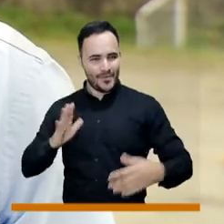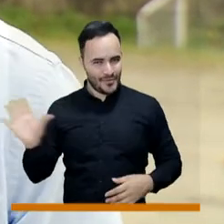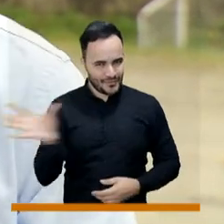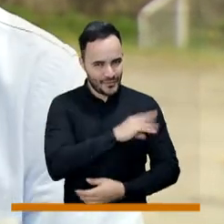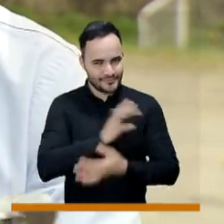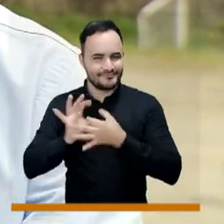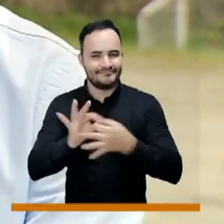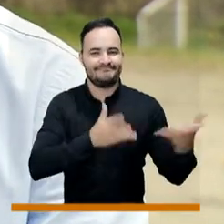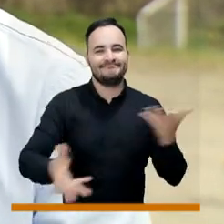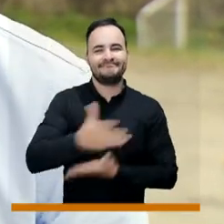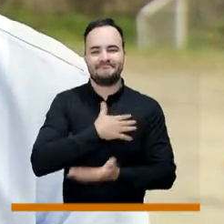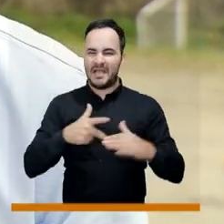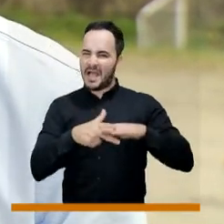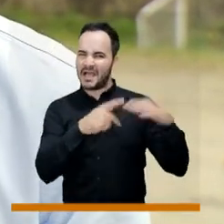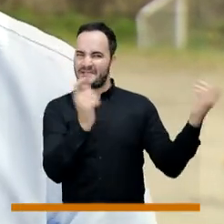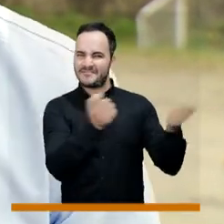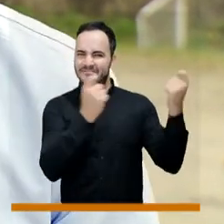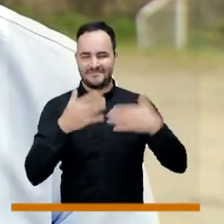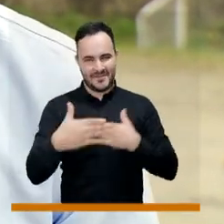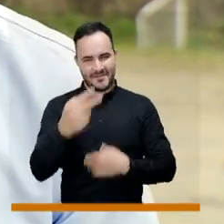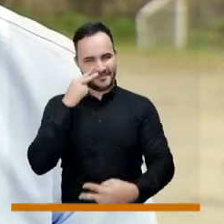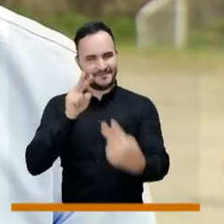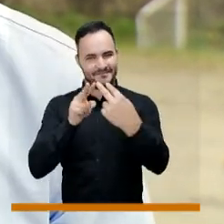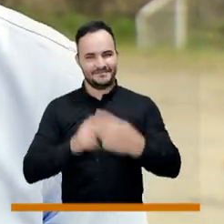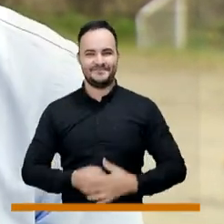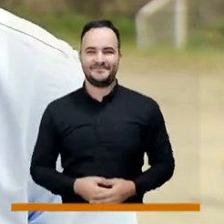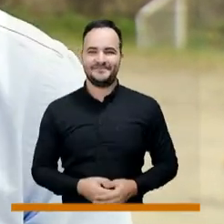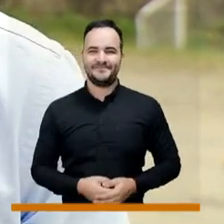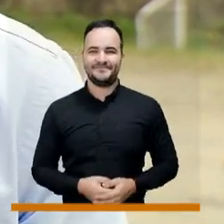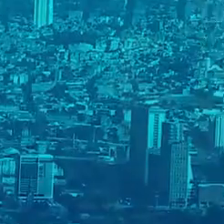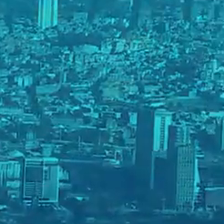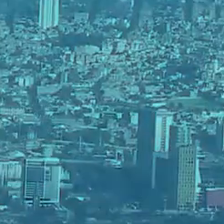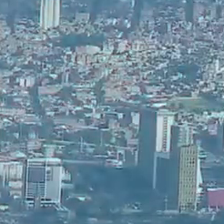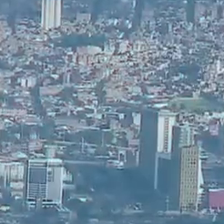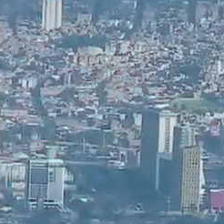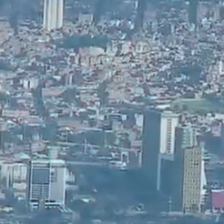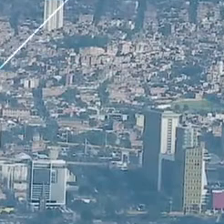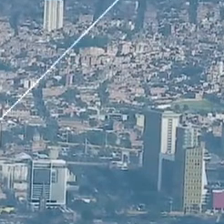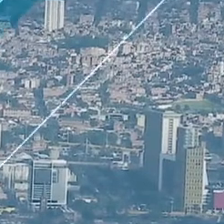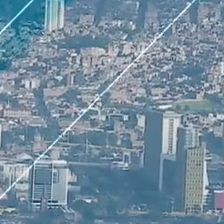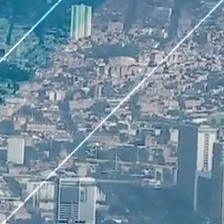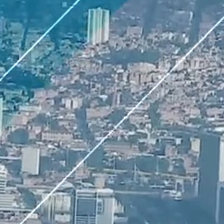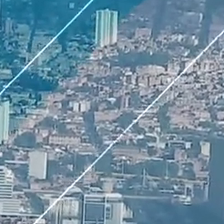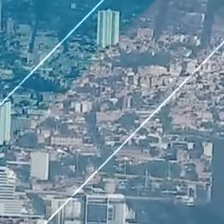de la ciudad, porque estamos de frente a la gente. Vamos a una pausa y regresamos.